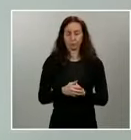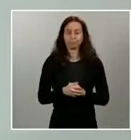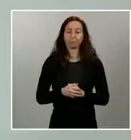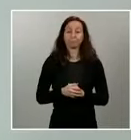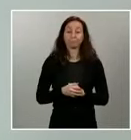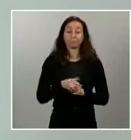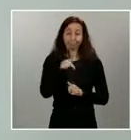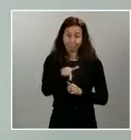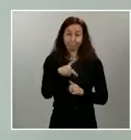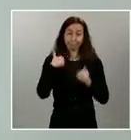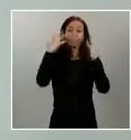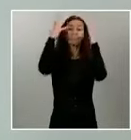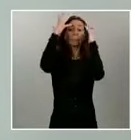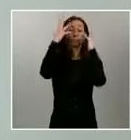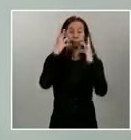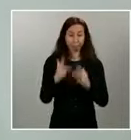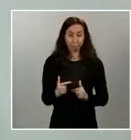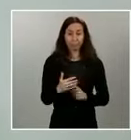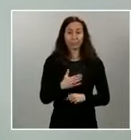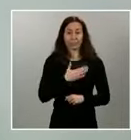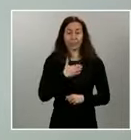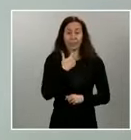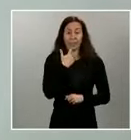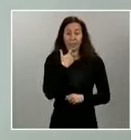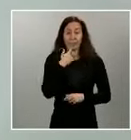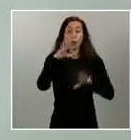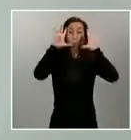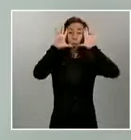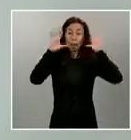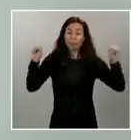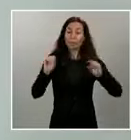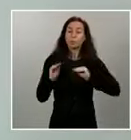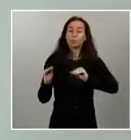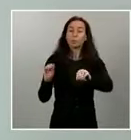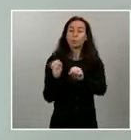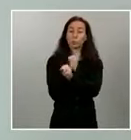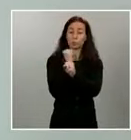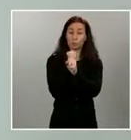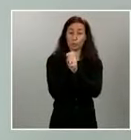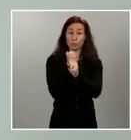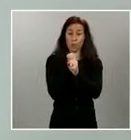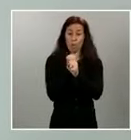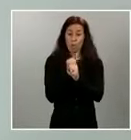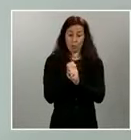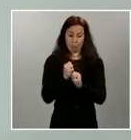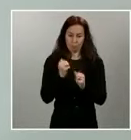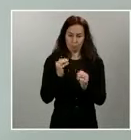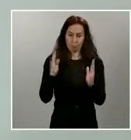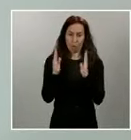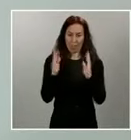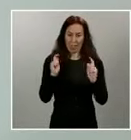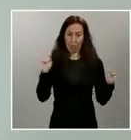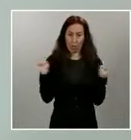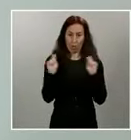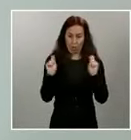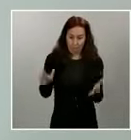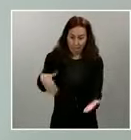destacar que la actividad que desarrolla la Guardia Civil durante este estado de alarma nos está permitiendo, de alguna